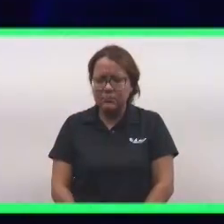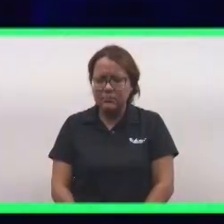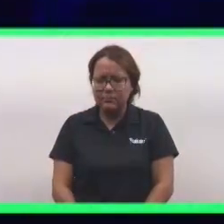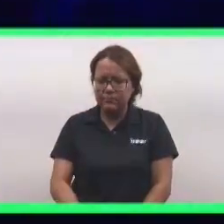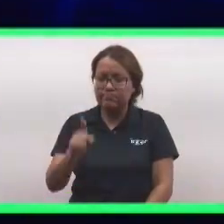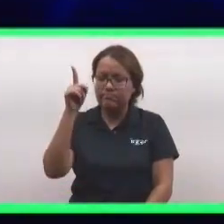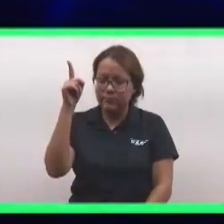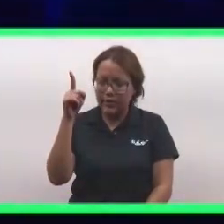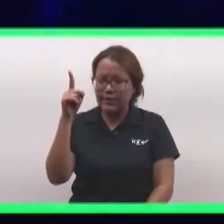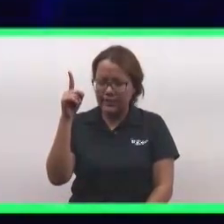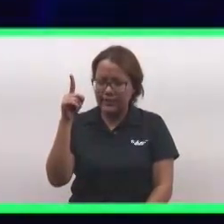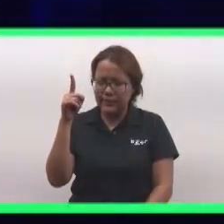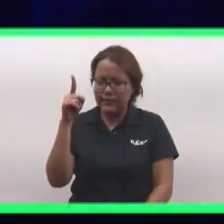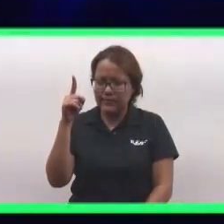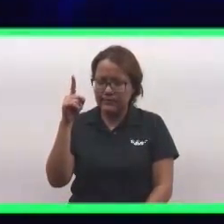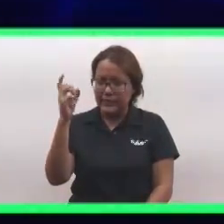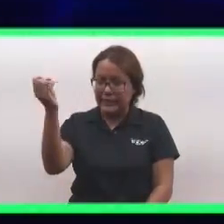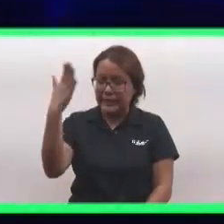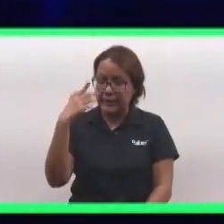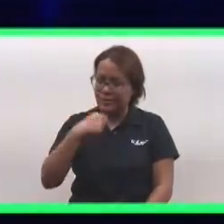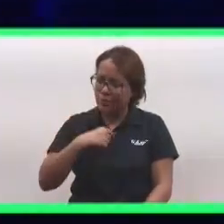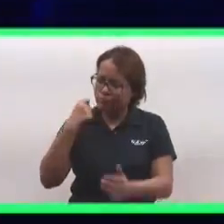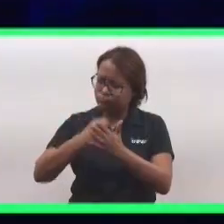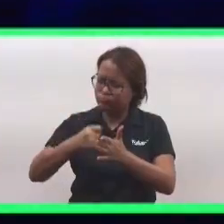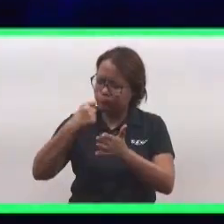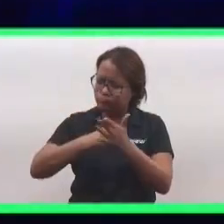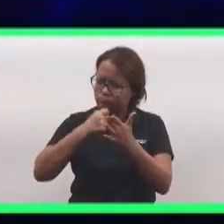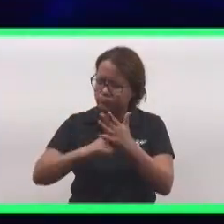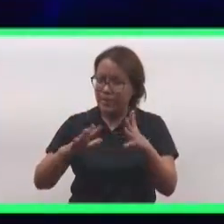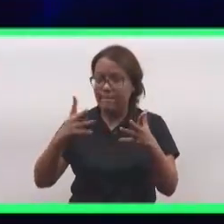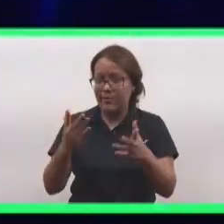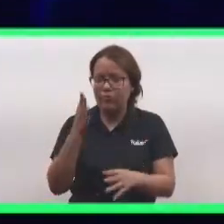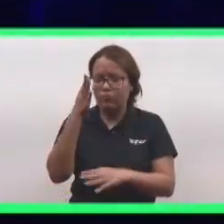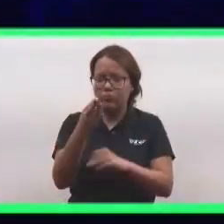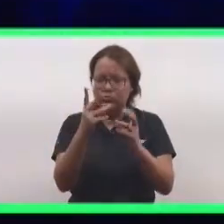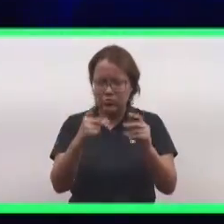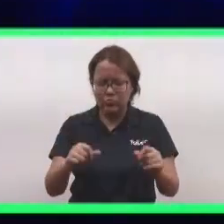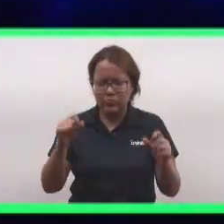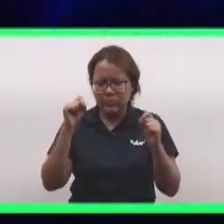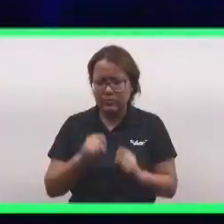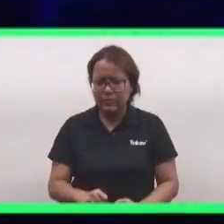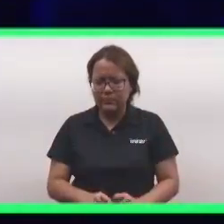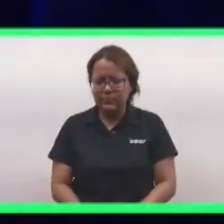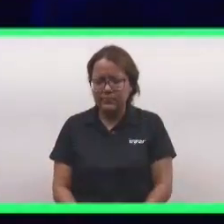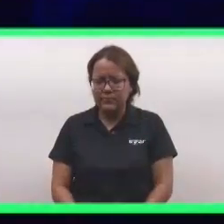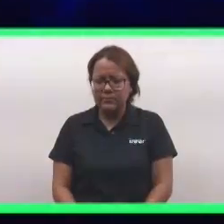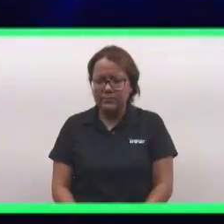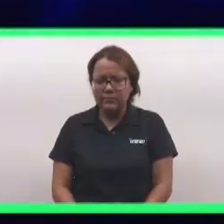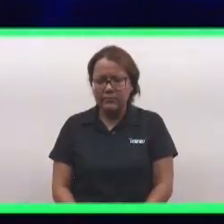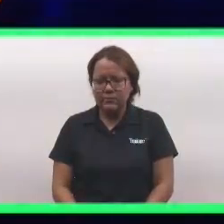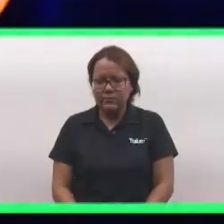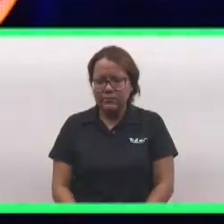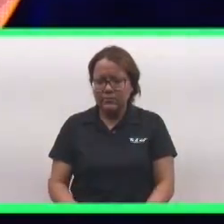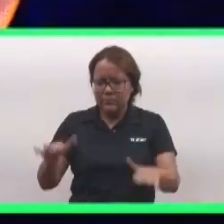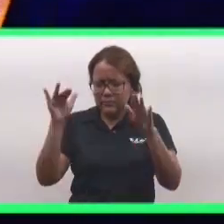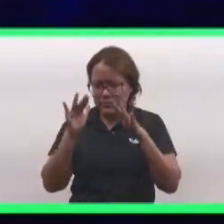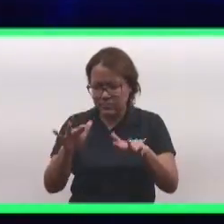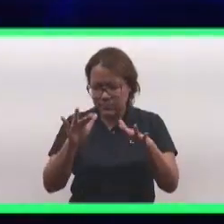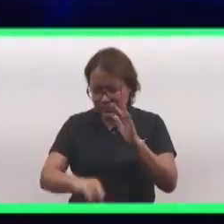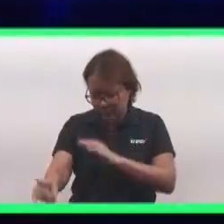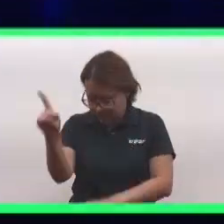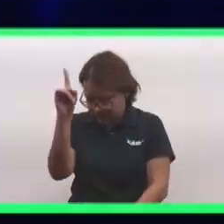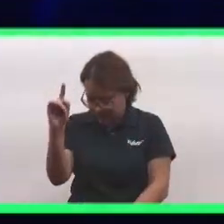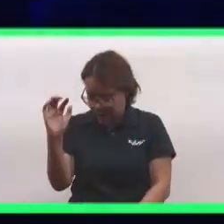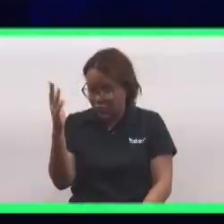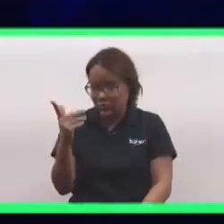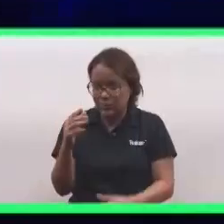nos plantea un esfuerzo para buscar salidas a cada uno de nuestros problemas. Gracias, Señor, porque el